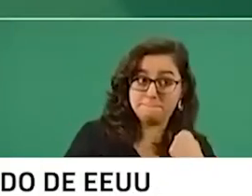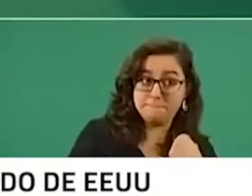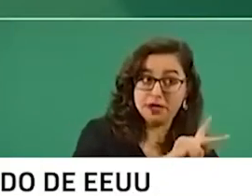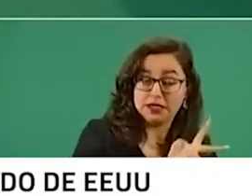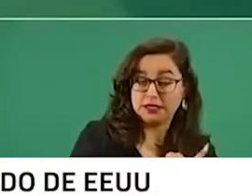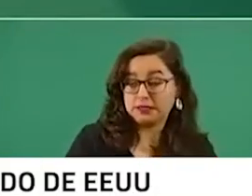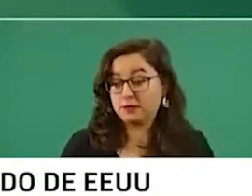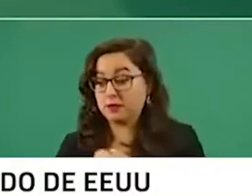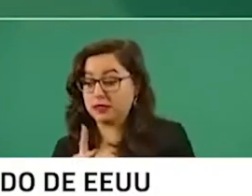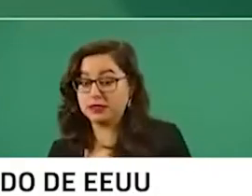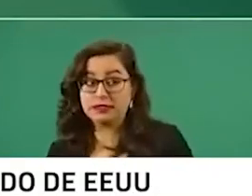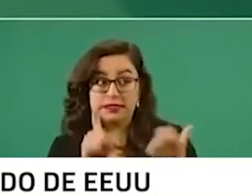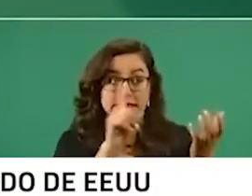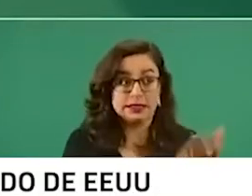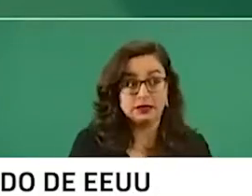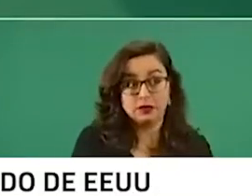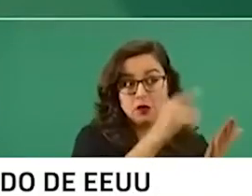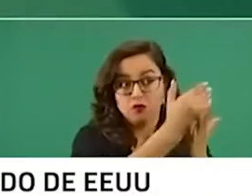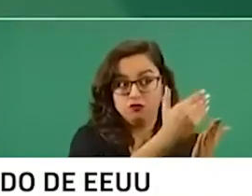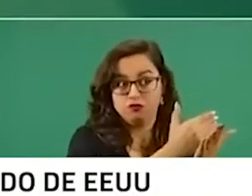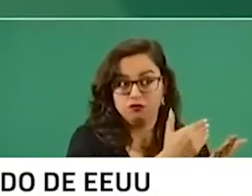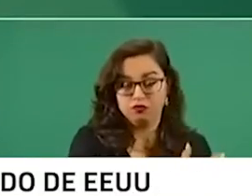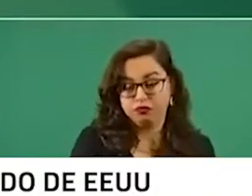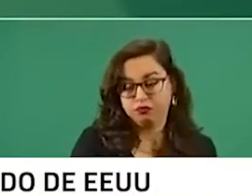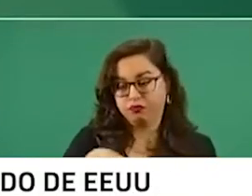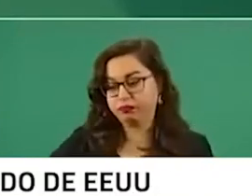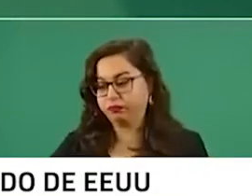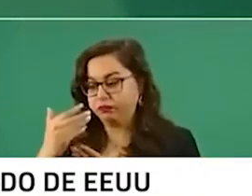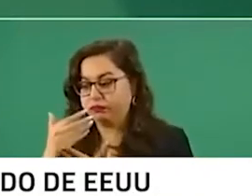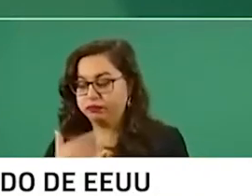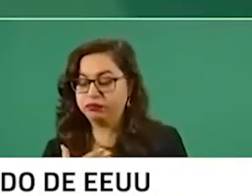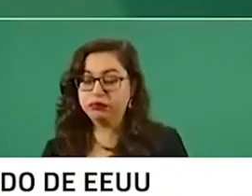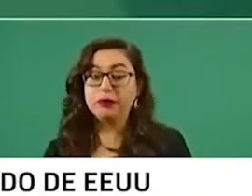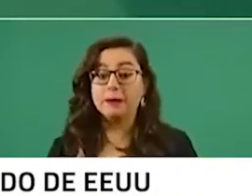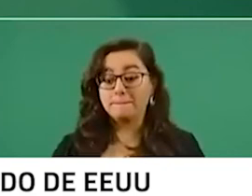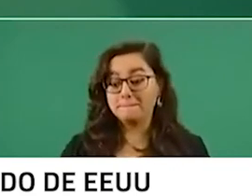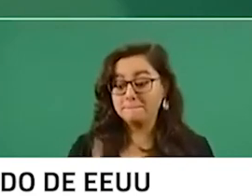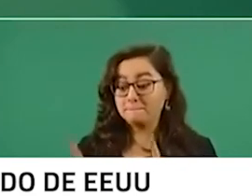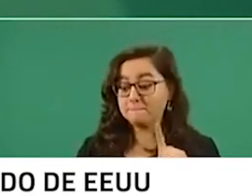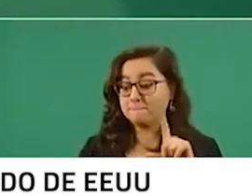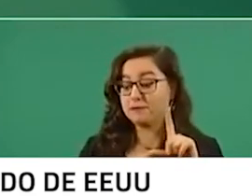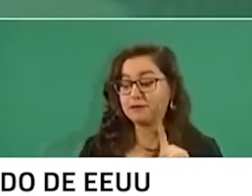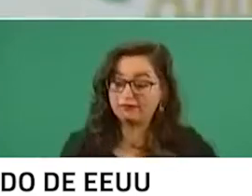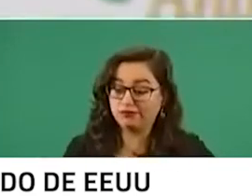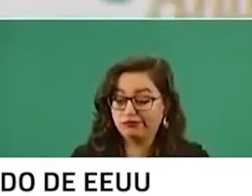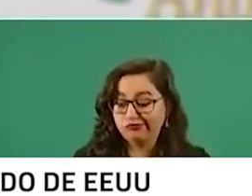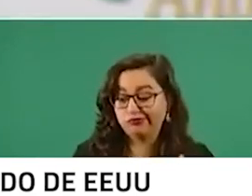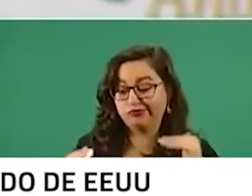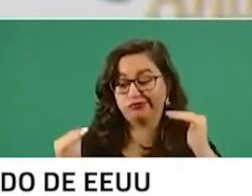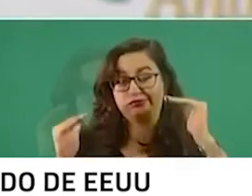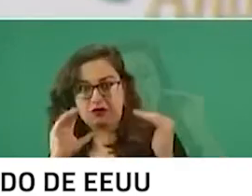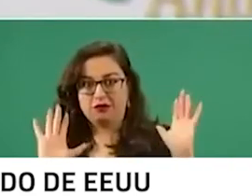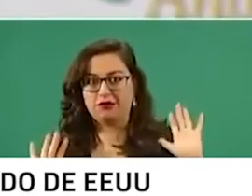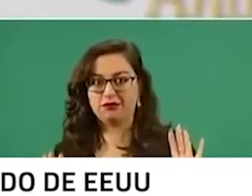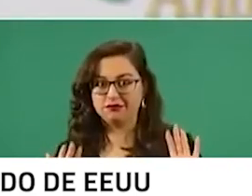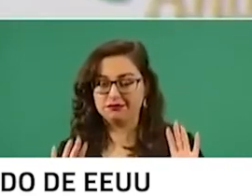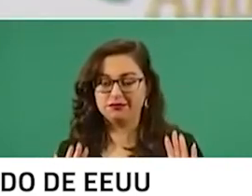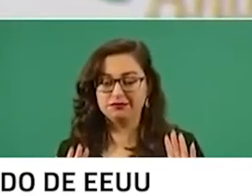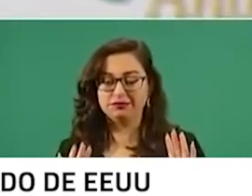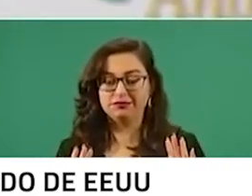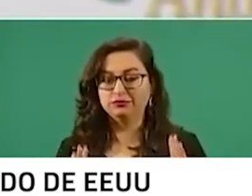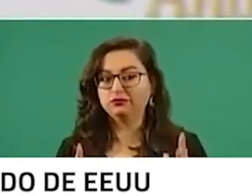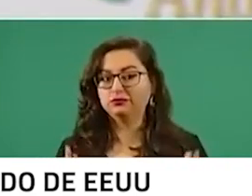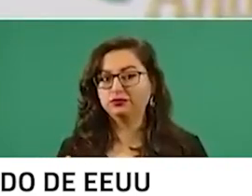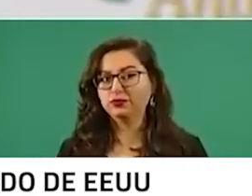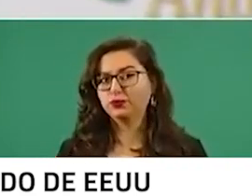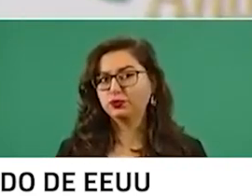somos libres y soberanos somos independientes entonces nosotros no